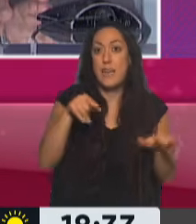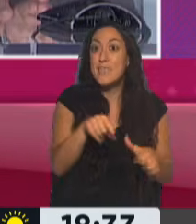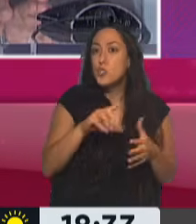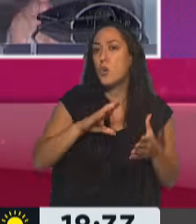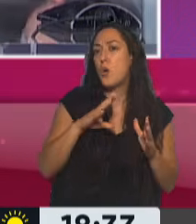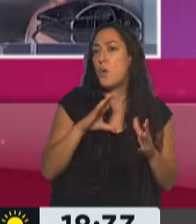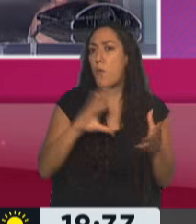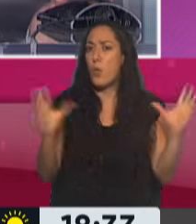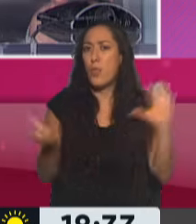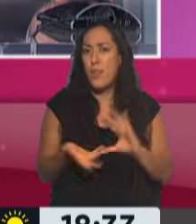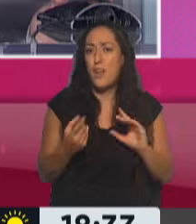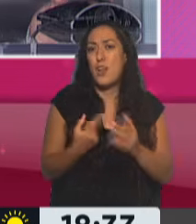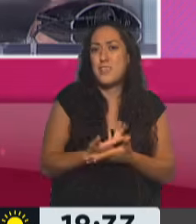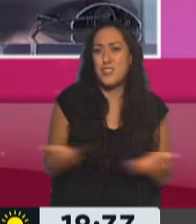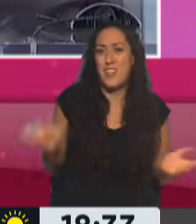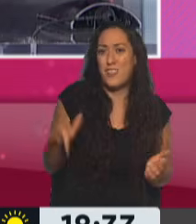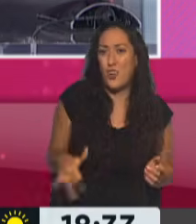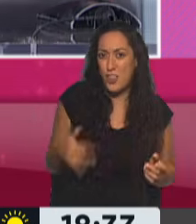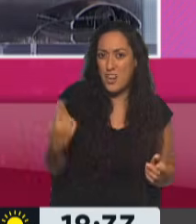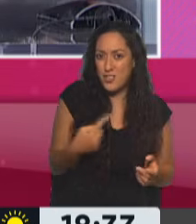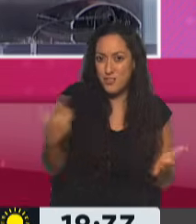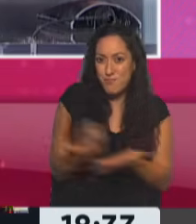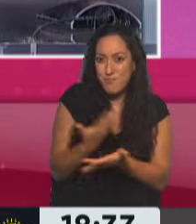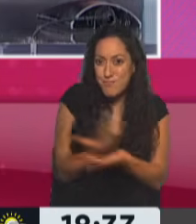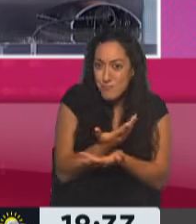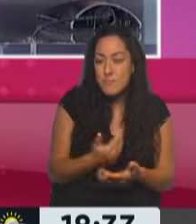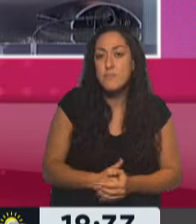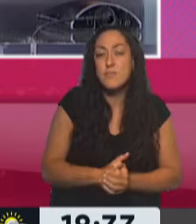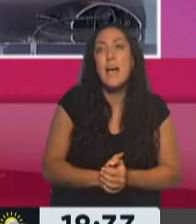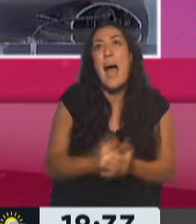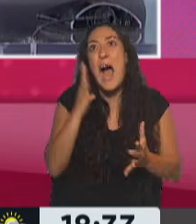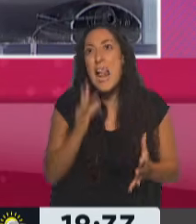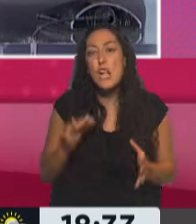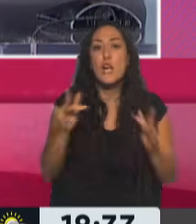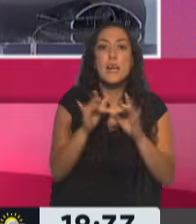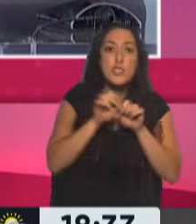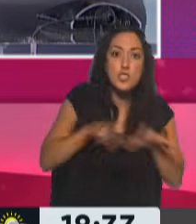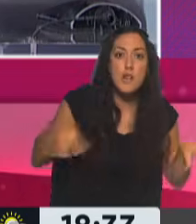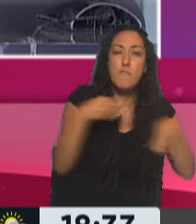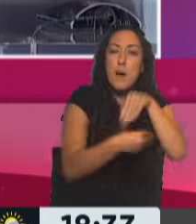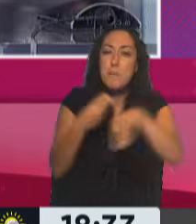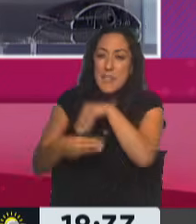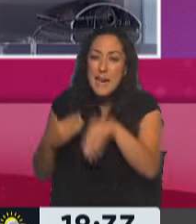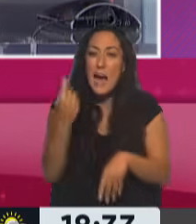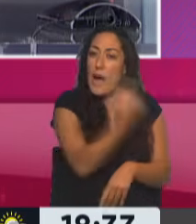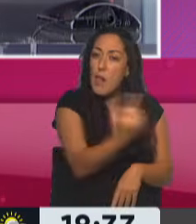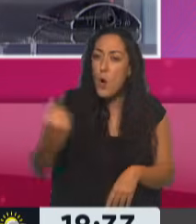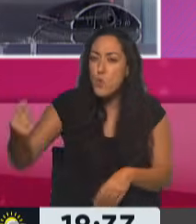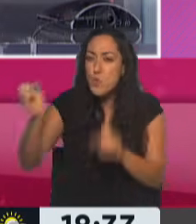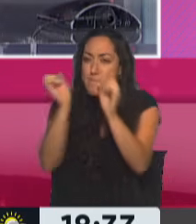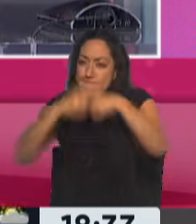modelo de lo que nos pasa en la sociedad todos los días. Hay algo que está oculto en cada familia. Cada familia yo creo que